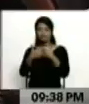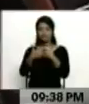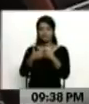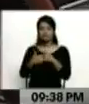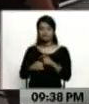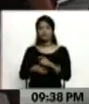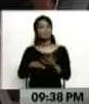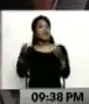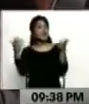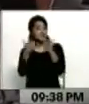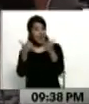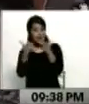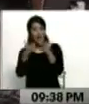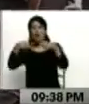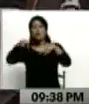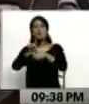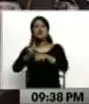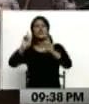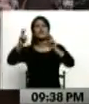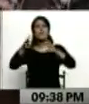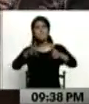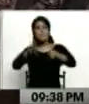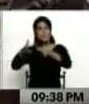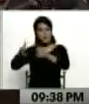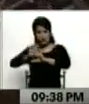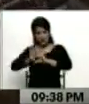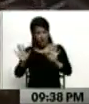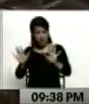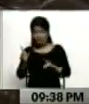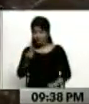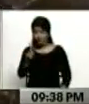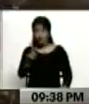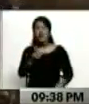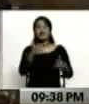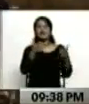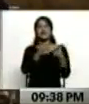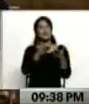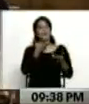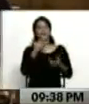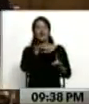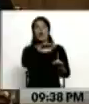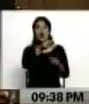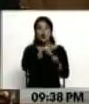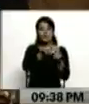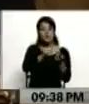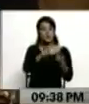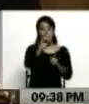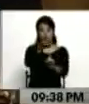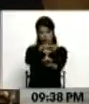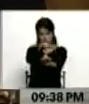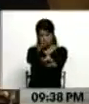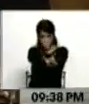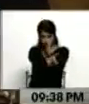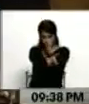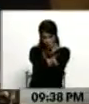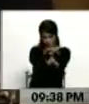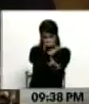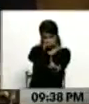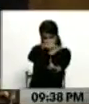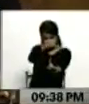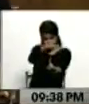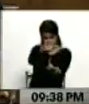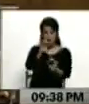guerra en distintos frentes no solo el frente militar guerra económica guerra psicológica